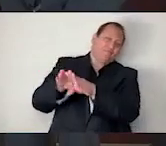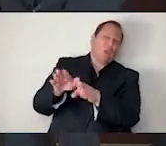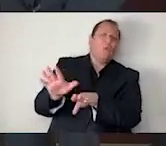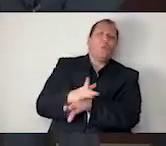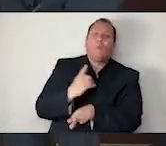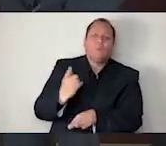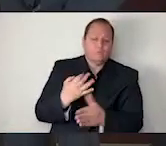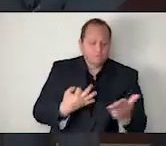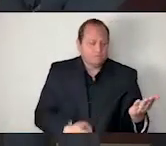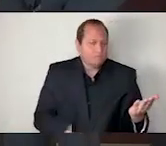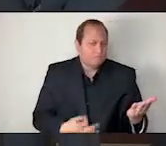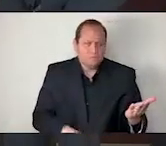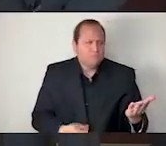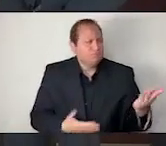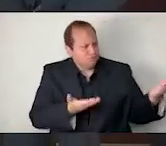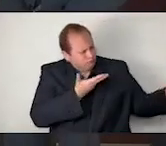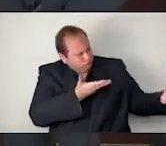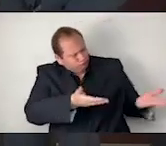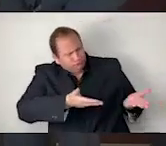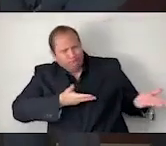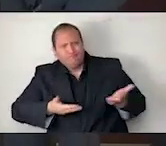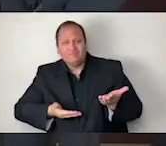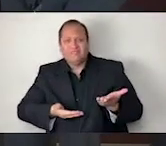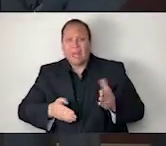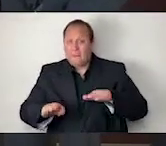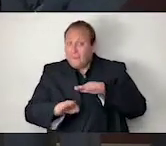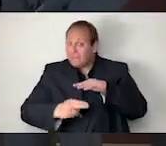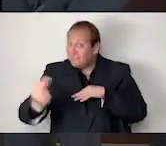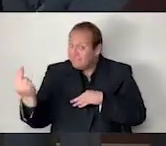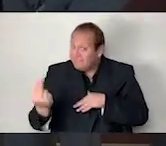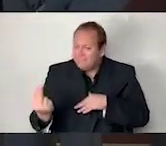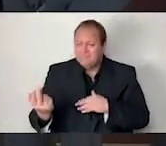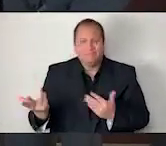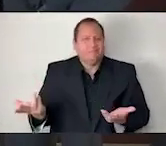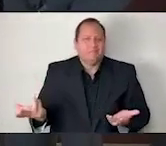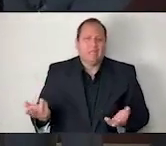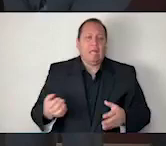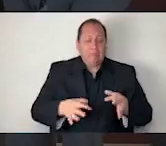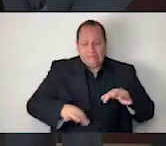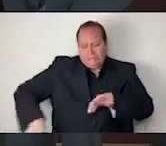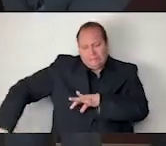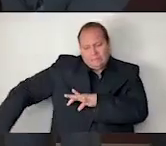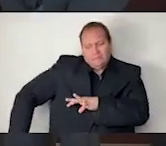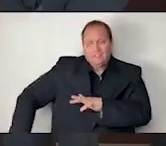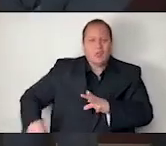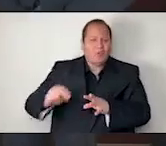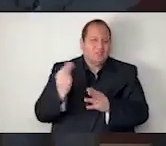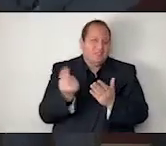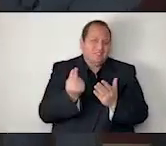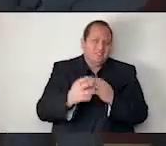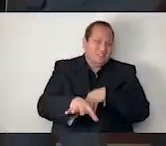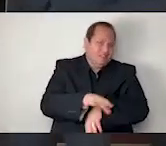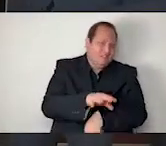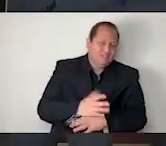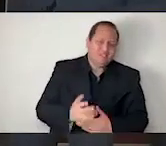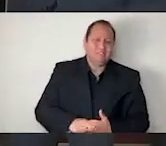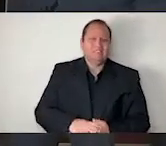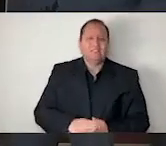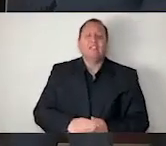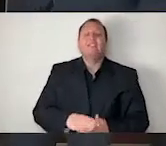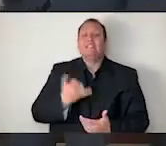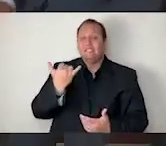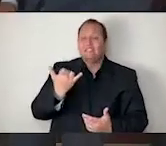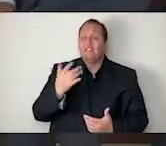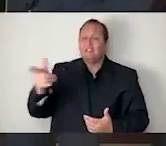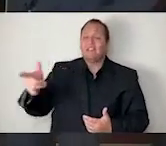aunque retienen a la gente no es esencial no menos no las eléctricas porque son eléctricas y bueno como es